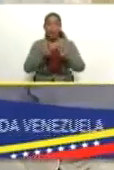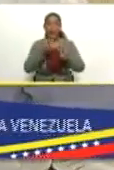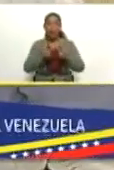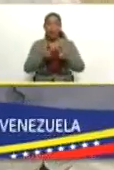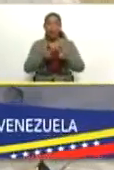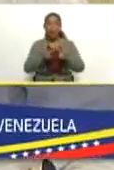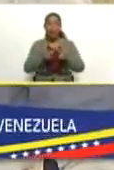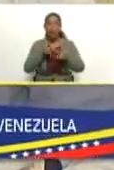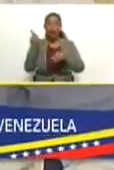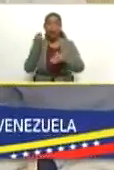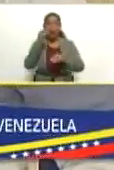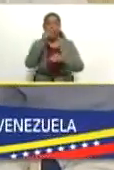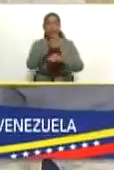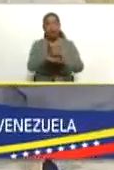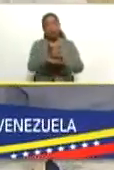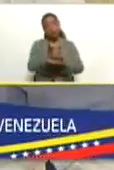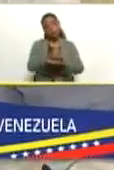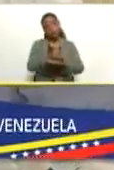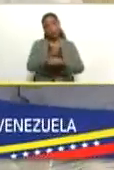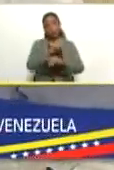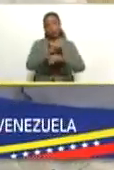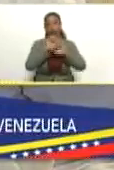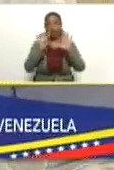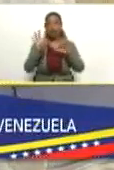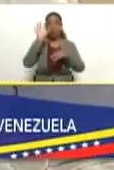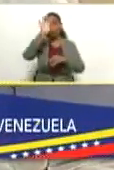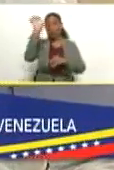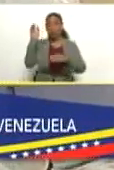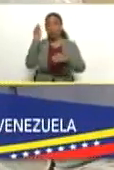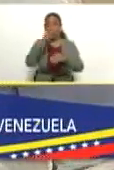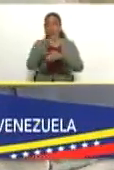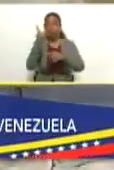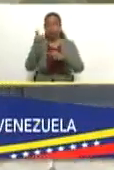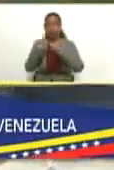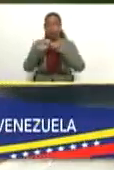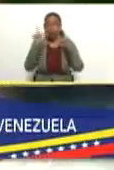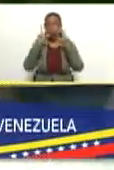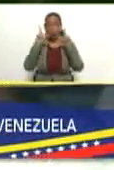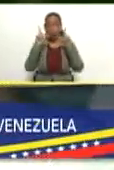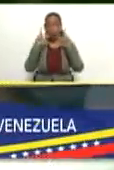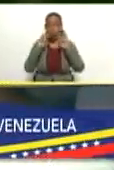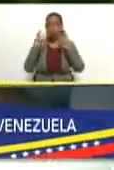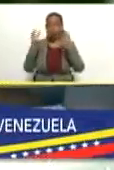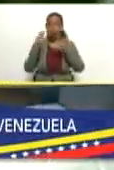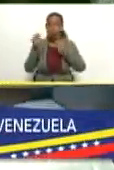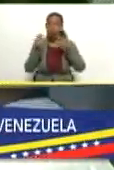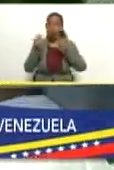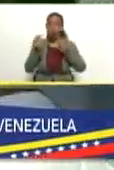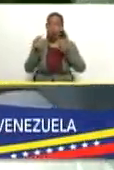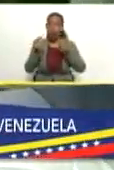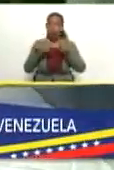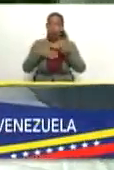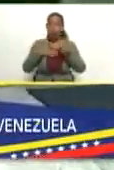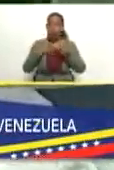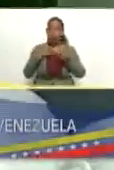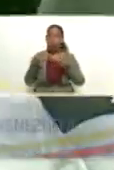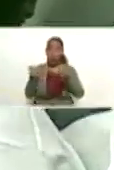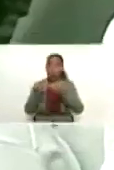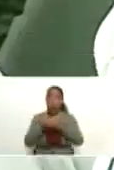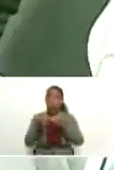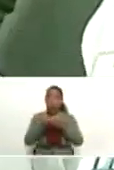Ahí asistieron 19 países y fue sorprendente cómo tuvimos reuniones bilaterales con